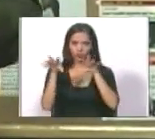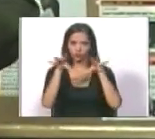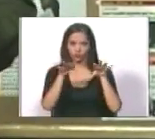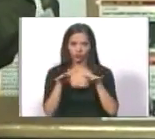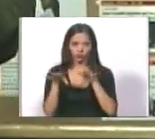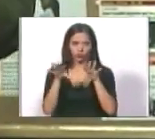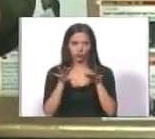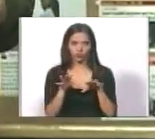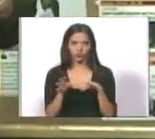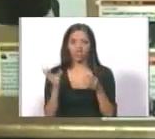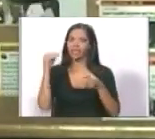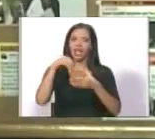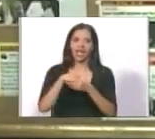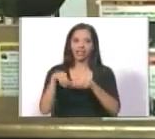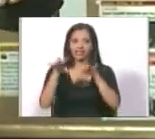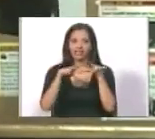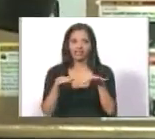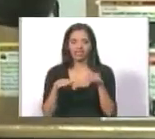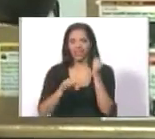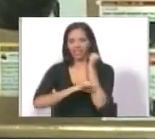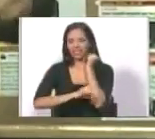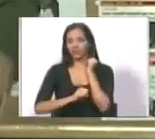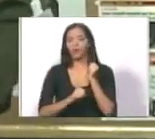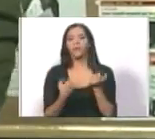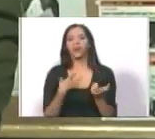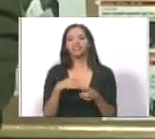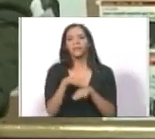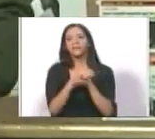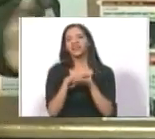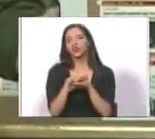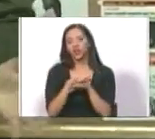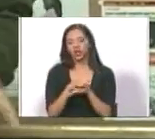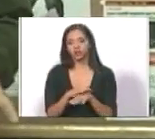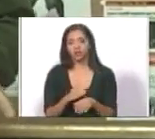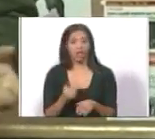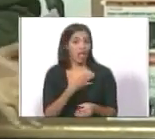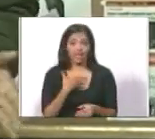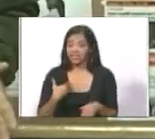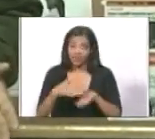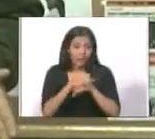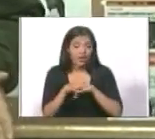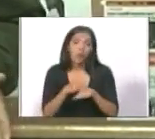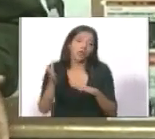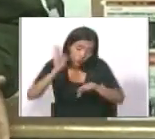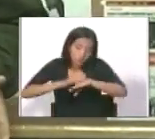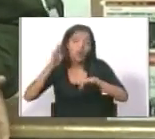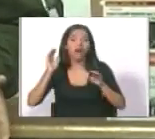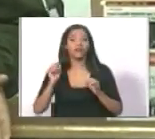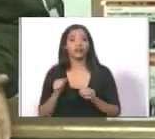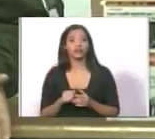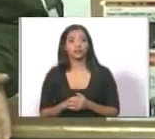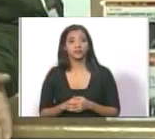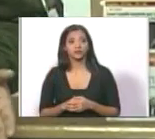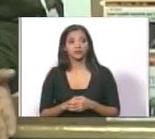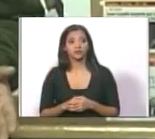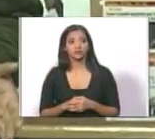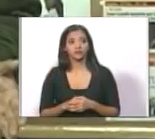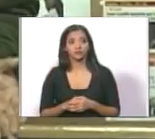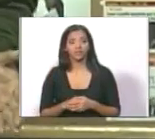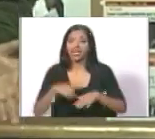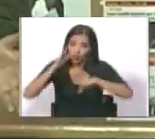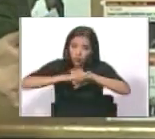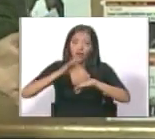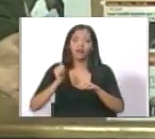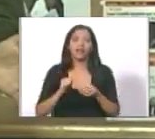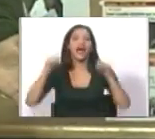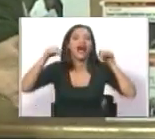de caer en la tentación de la traición para ser perdonado. El que quiere ser perdonado es porque es culpable. Es culpable.